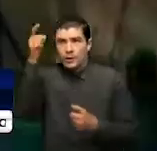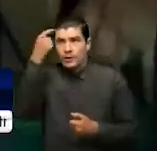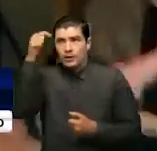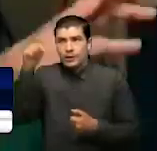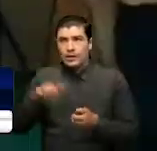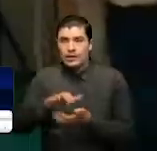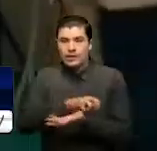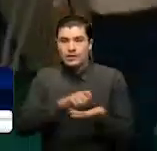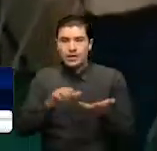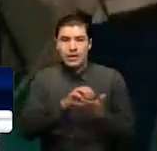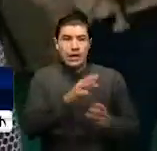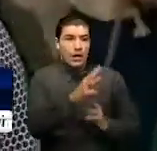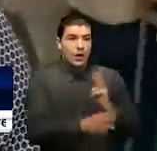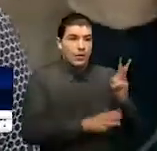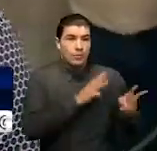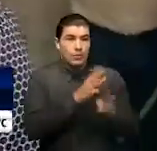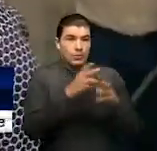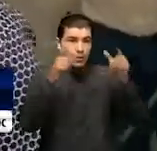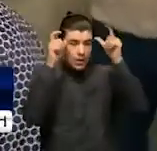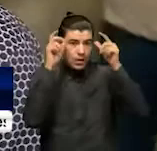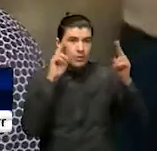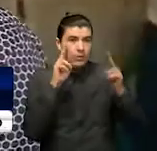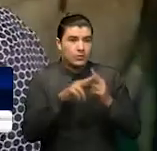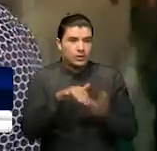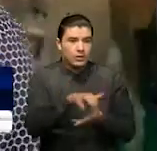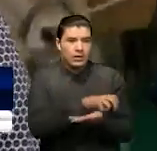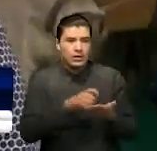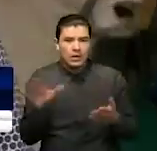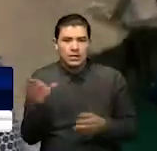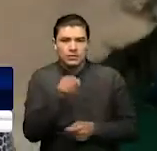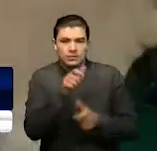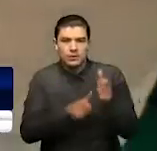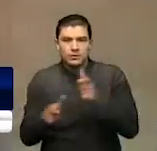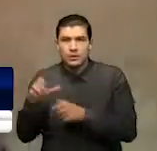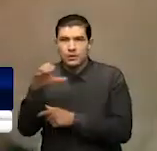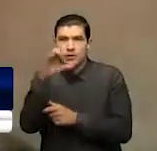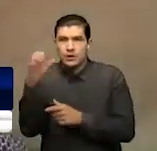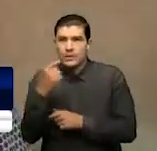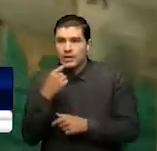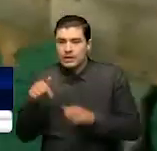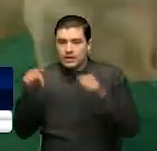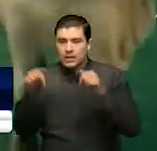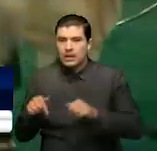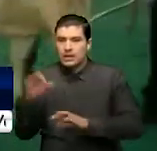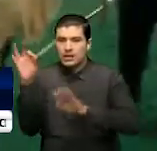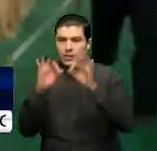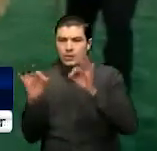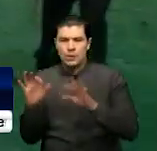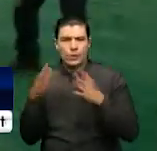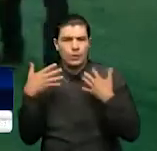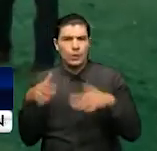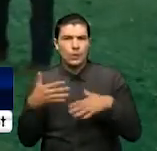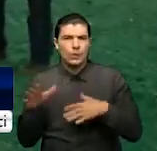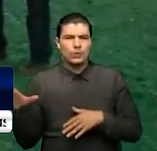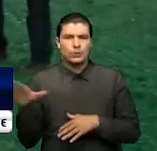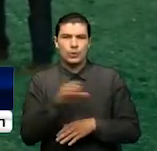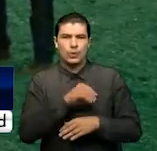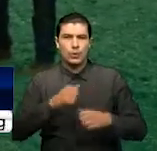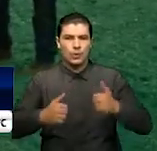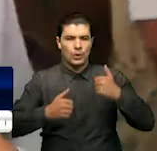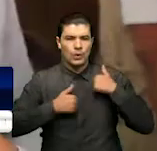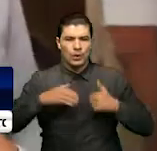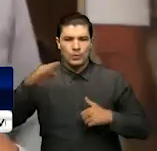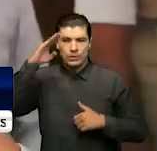mundo ganadero está conociendo a santander está hablando de santander y los colombianos están diciendo que la organización fue impecable con ejército policía